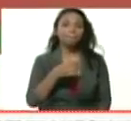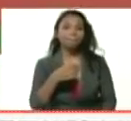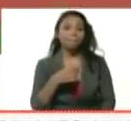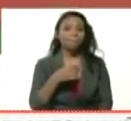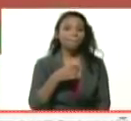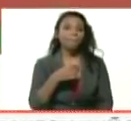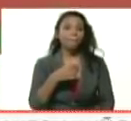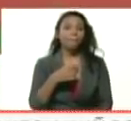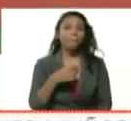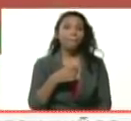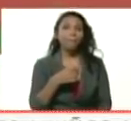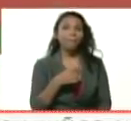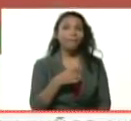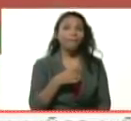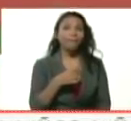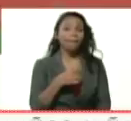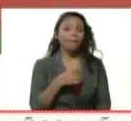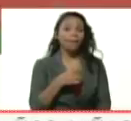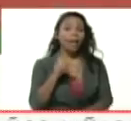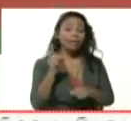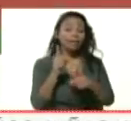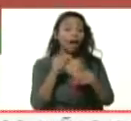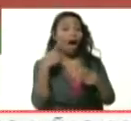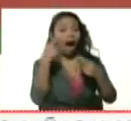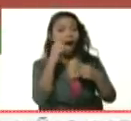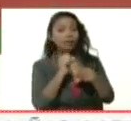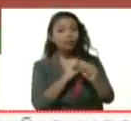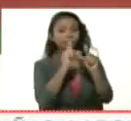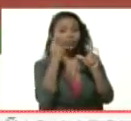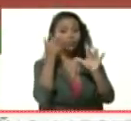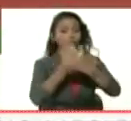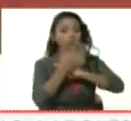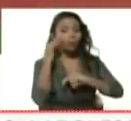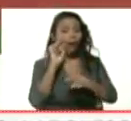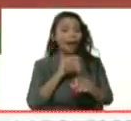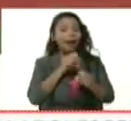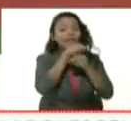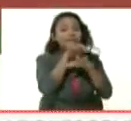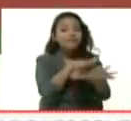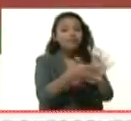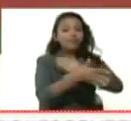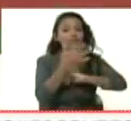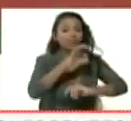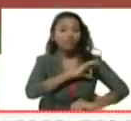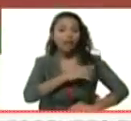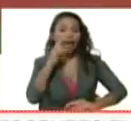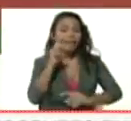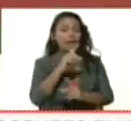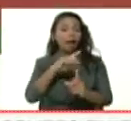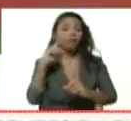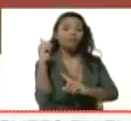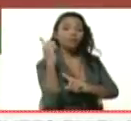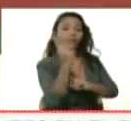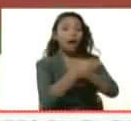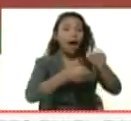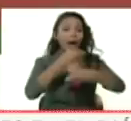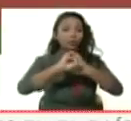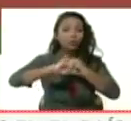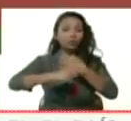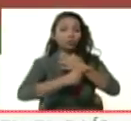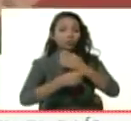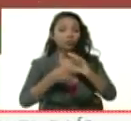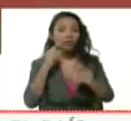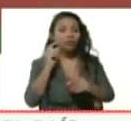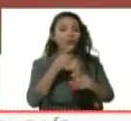Rafael. Hay una expectativa, ¿no?, sobre todo en las redes sociales, luego de la gira que ha realizado Juan Guaidó